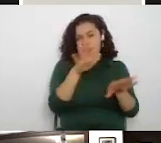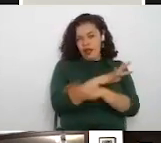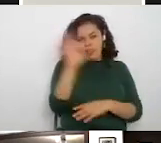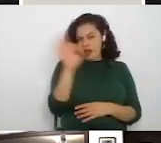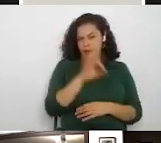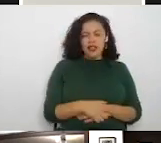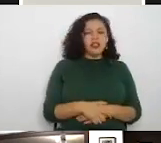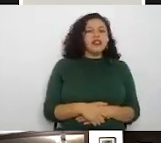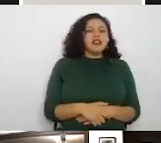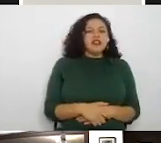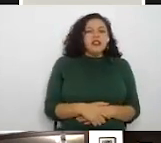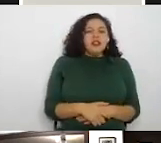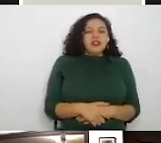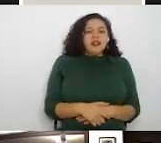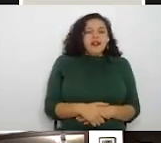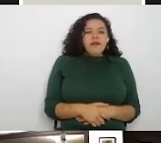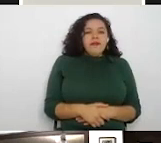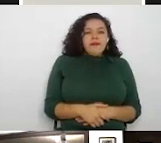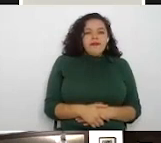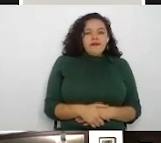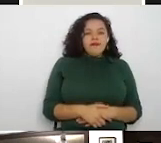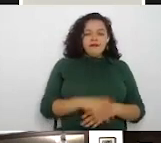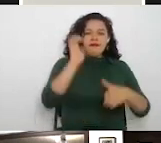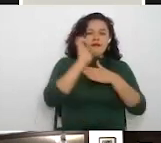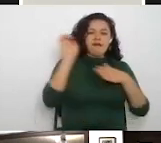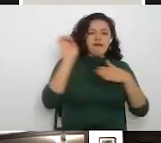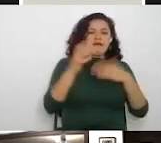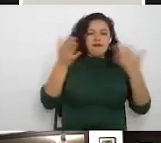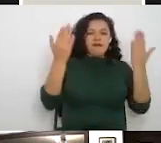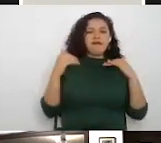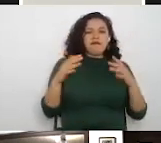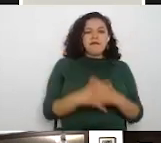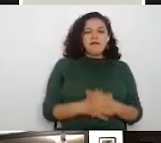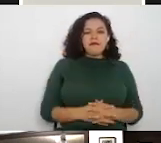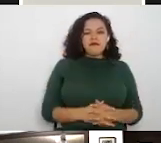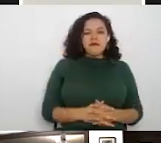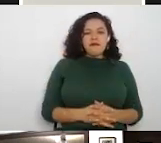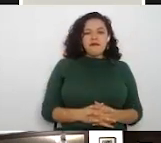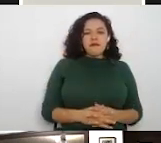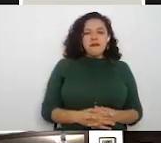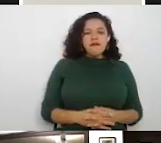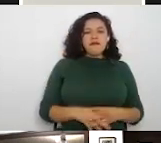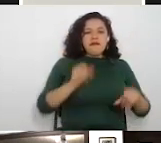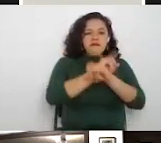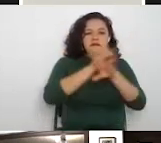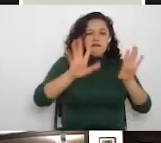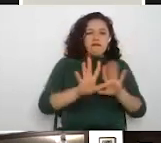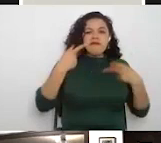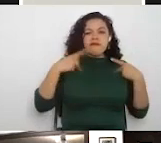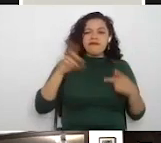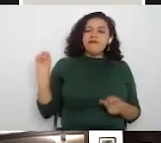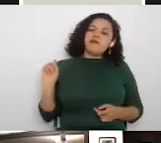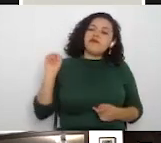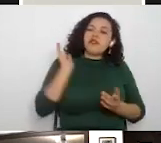cosas, ¿sí? Y entonces, esto sería, y posteriormente pues nos pasaríamos ya a la información de campo, como la vemos en la siguiente